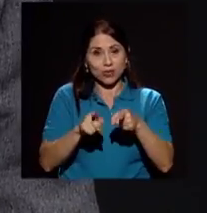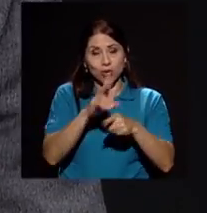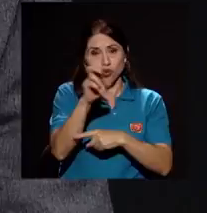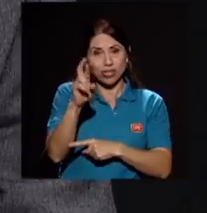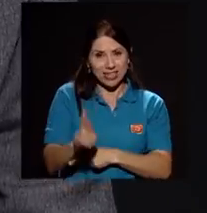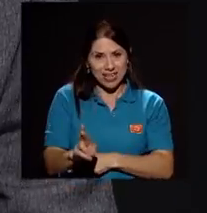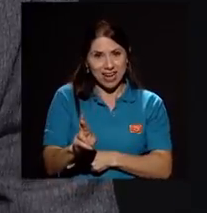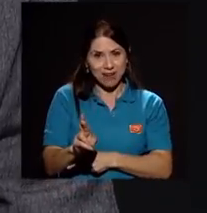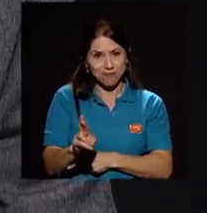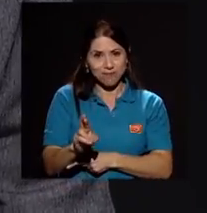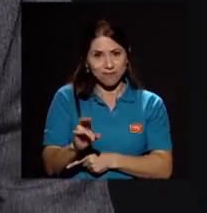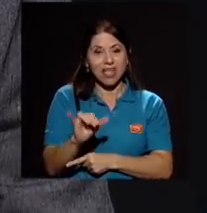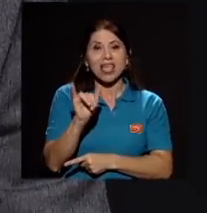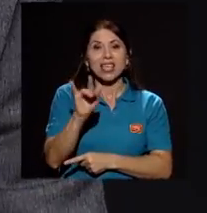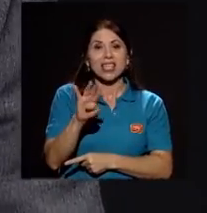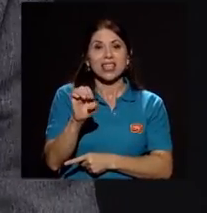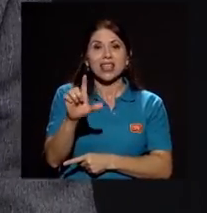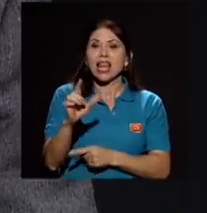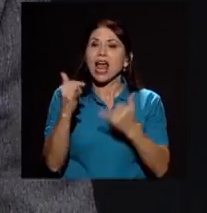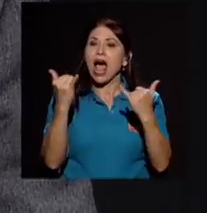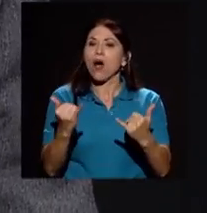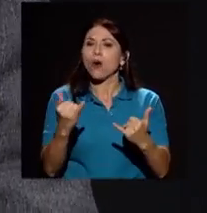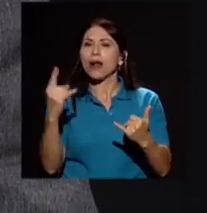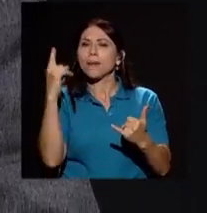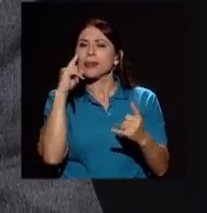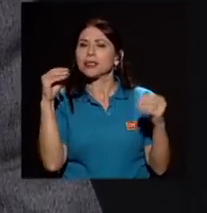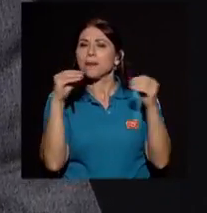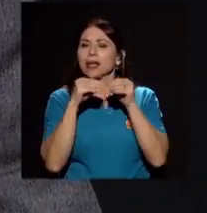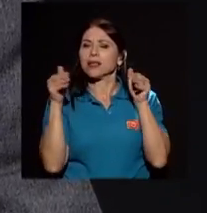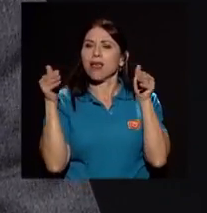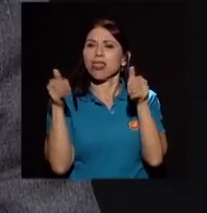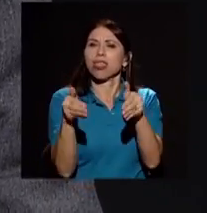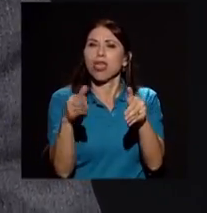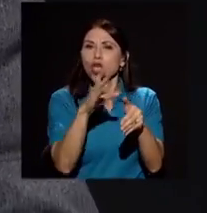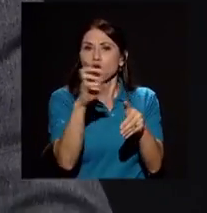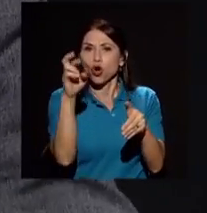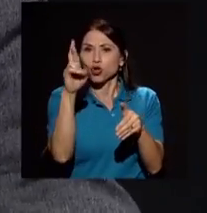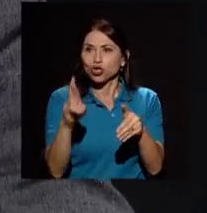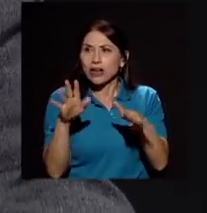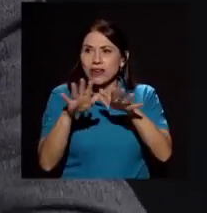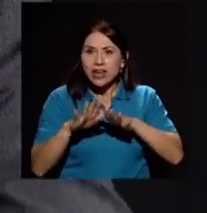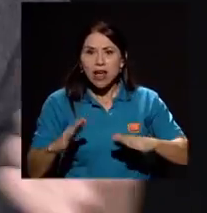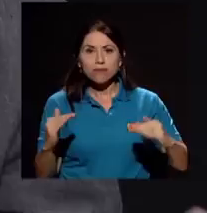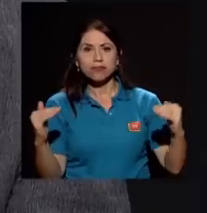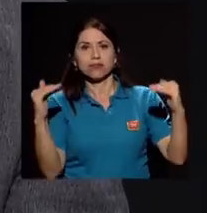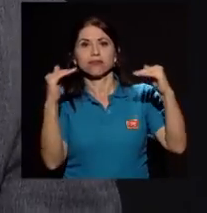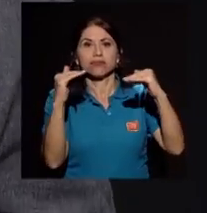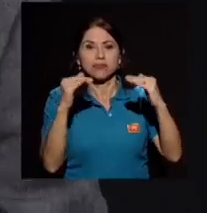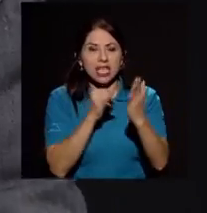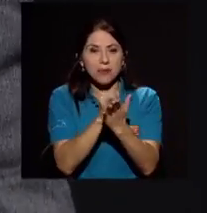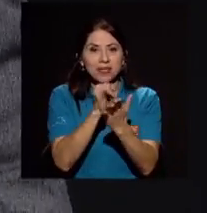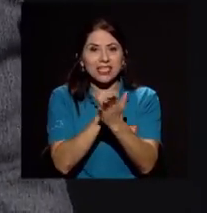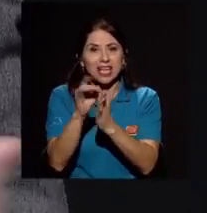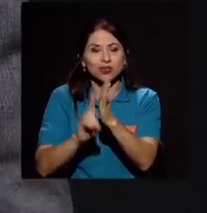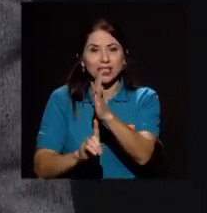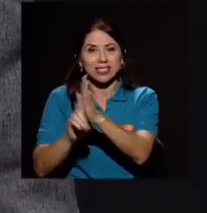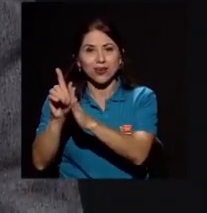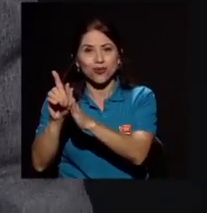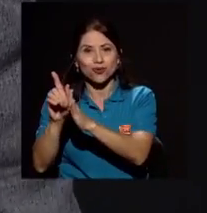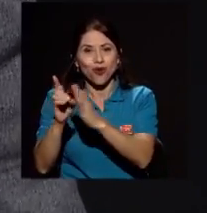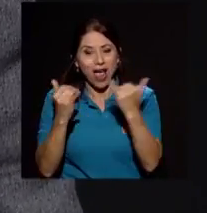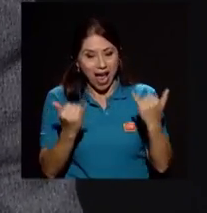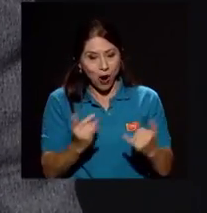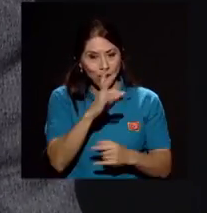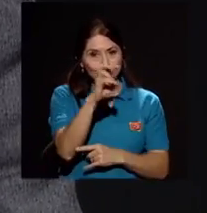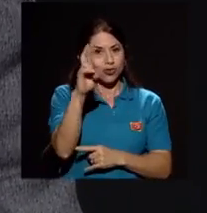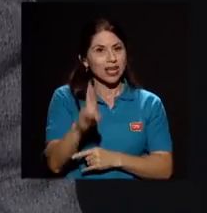hace que intel apueste ahora porque costa rica sea una localización de investigación desarrollo y no localización sólo